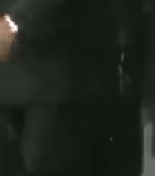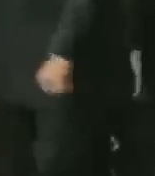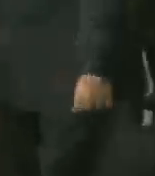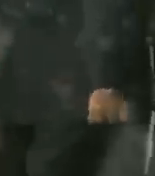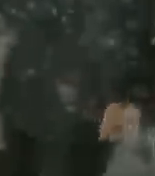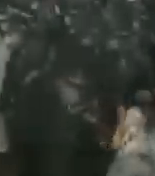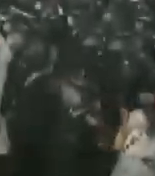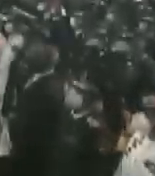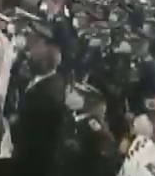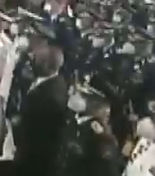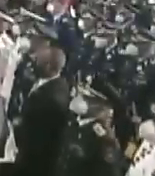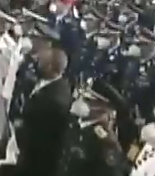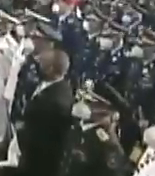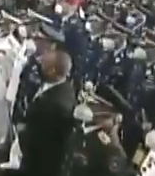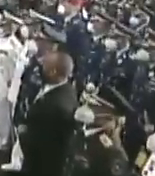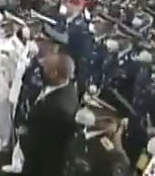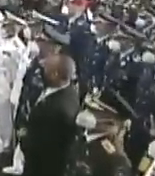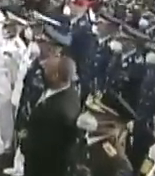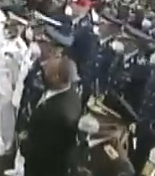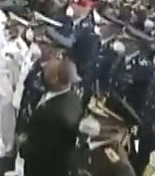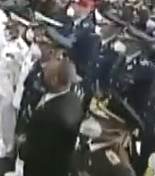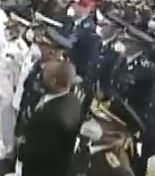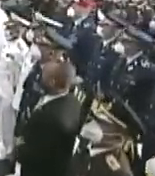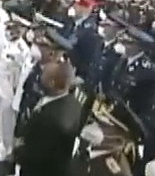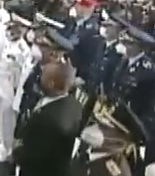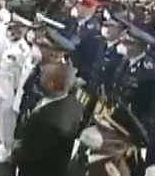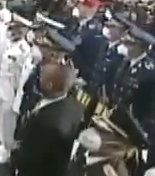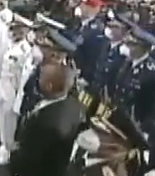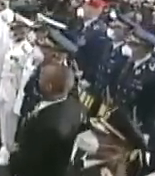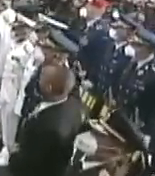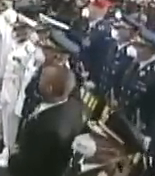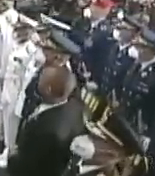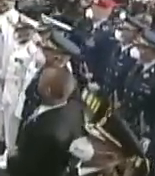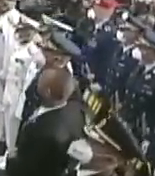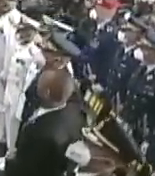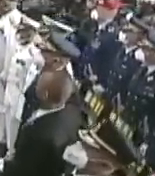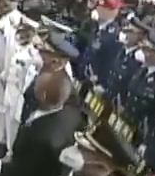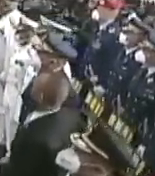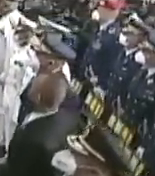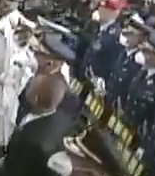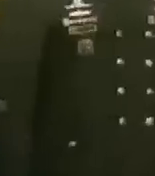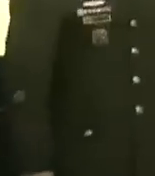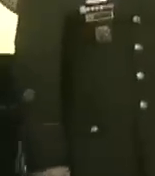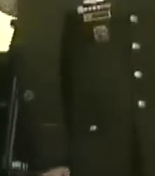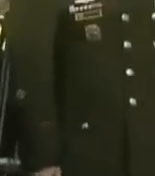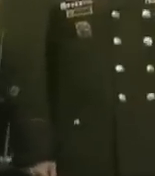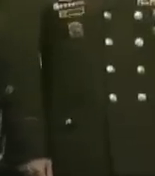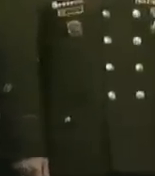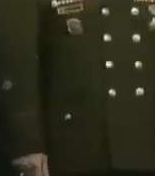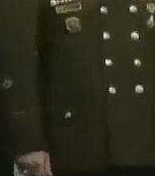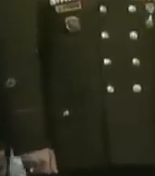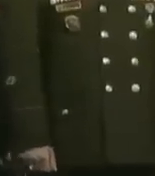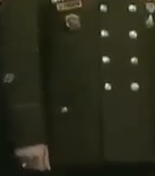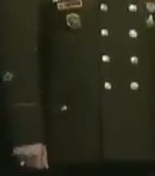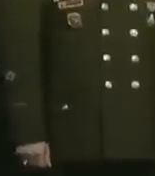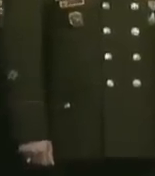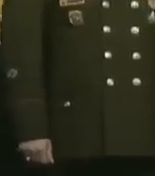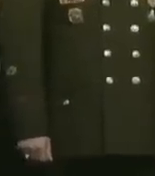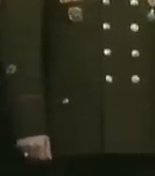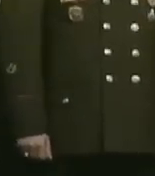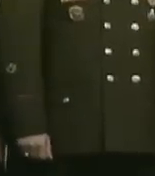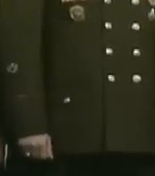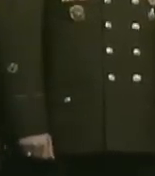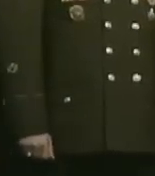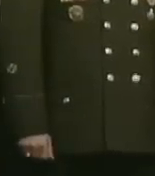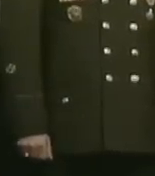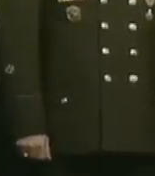doctora Silvia Flores de Maduro, a propósito del acto de ascensos de oficiales en el grado de